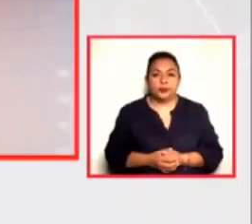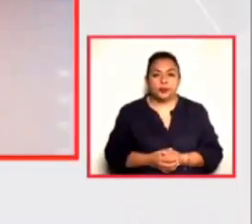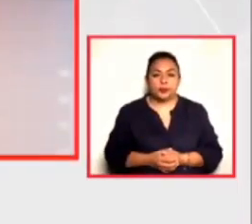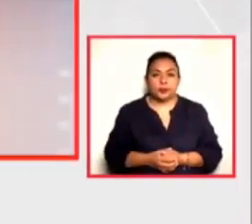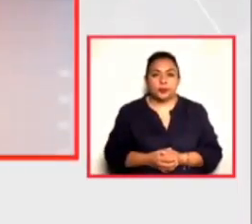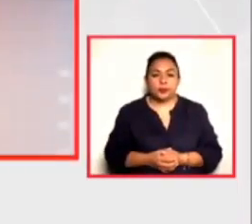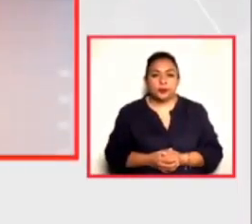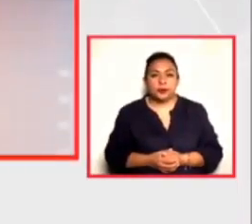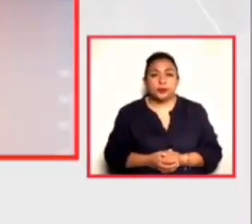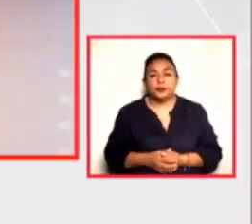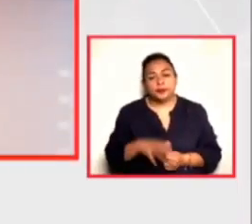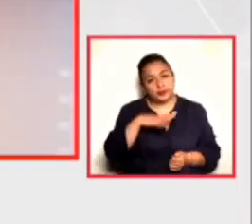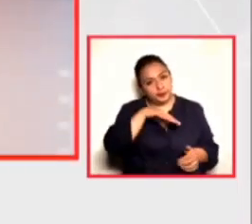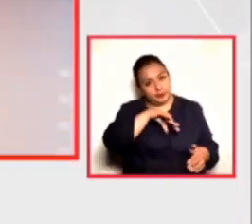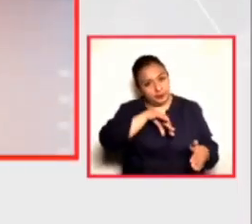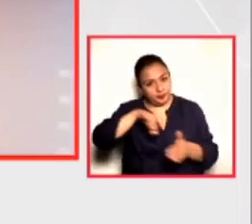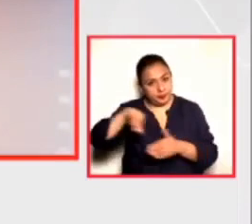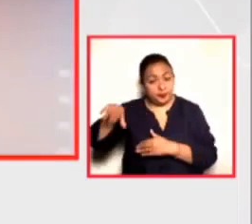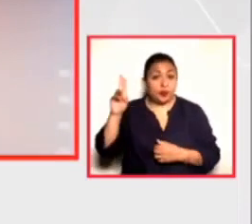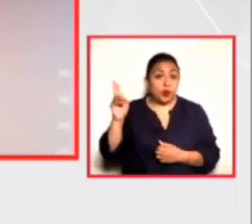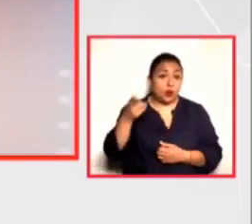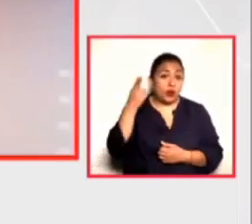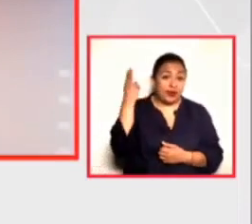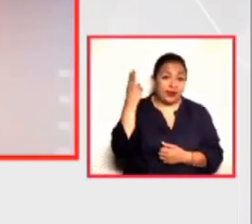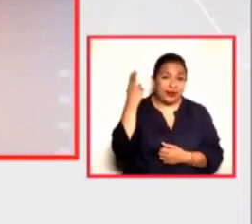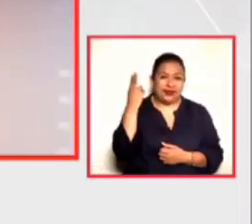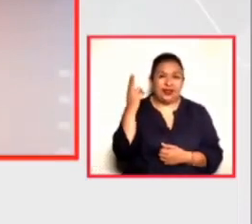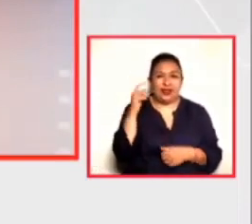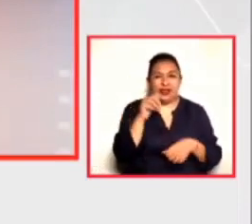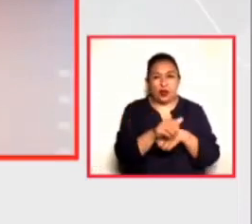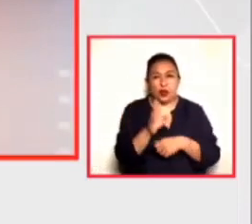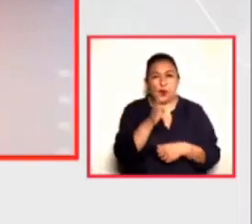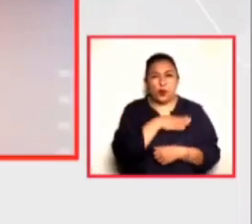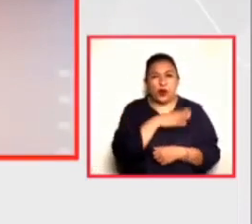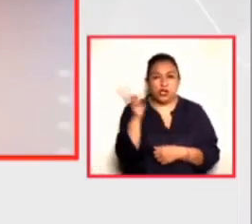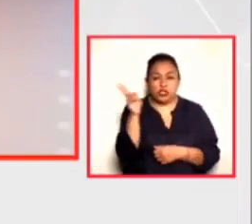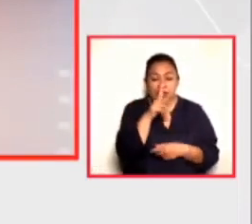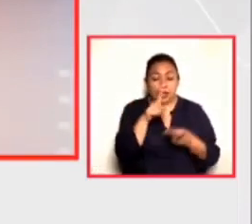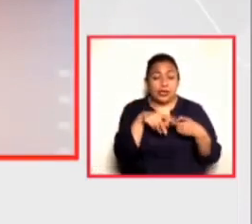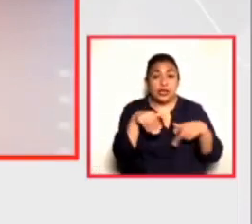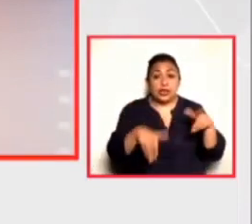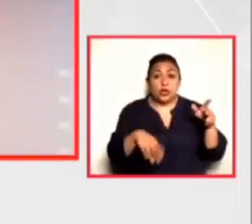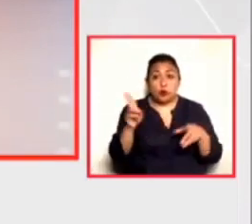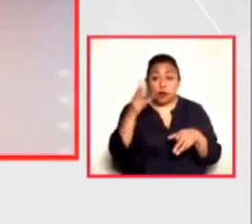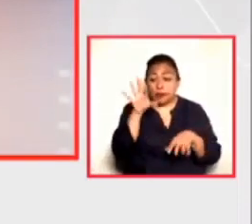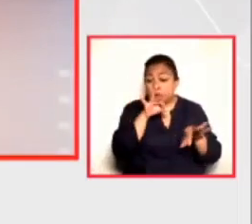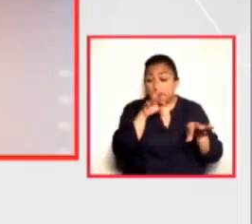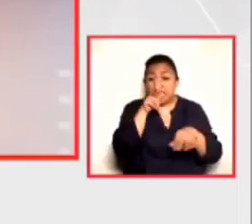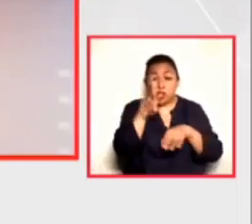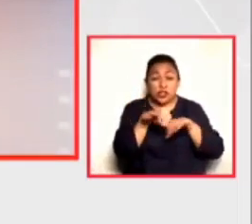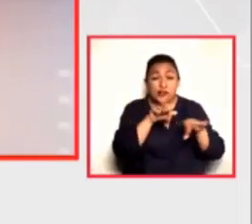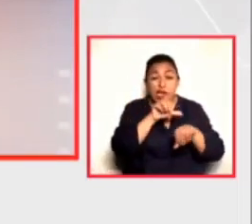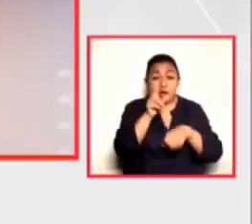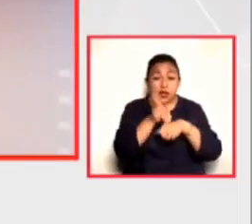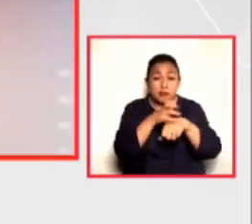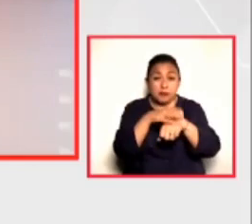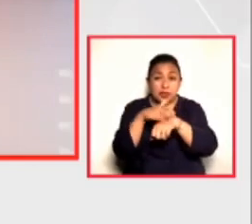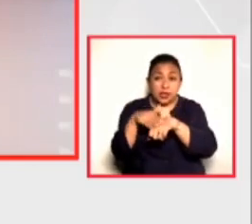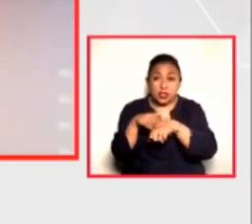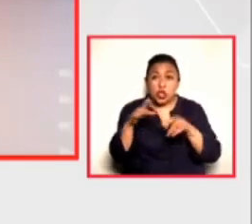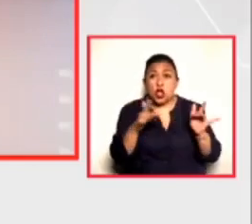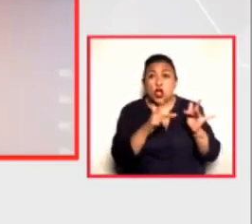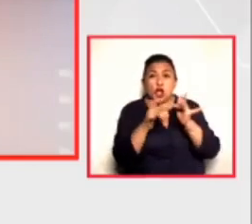Y en otros temas, la Universidad de Buenos Aires y Teatro UNAM seleccionaron los mejores trabajos de la convocatoria Conexión Inestable